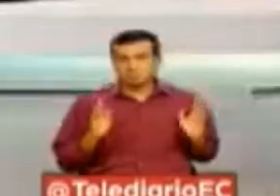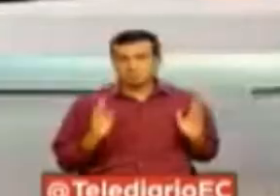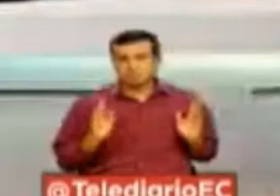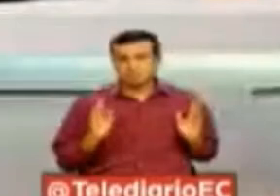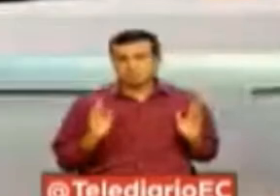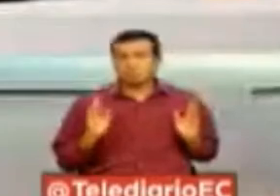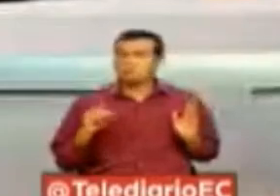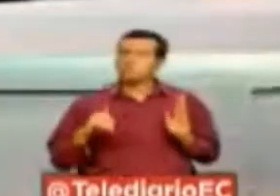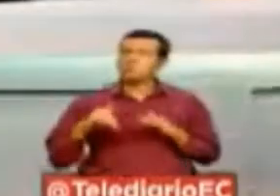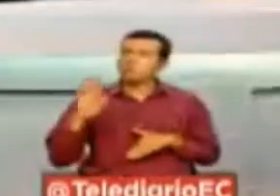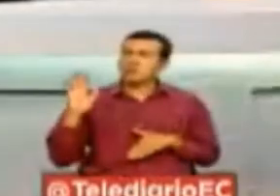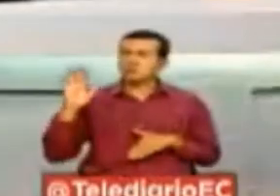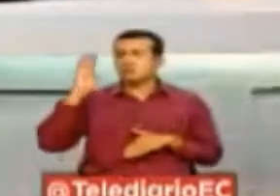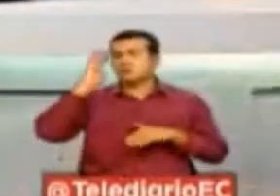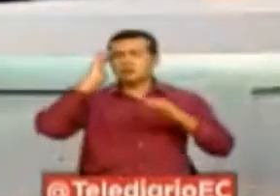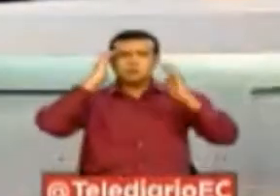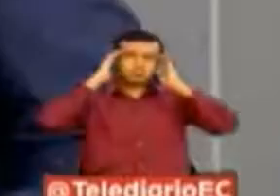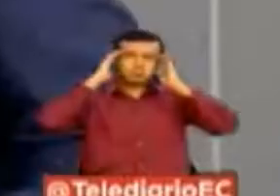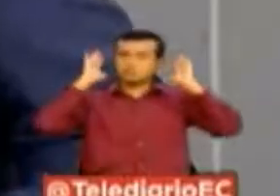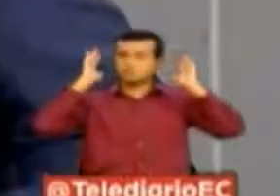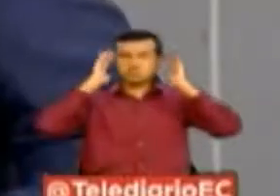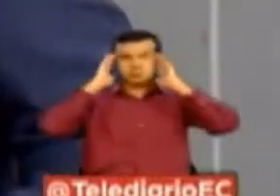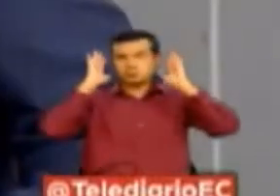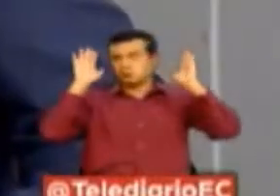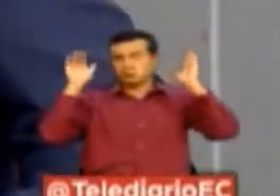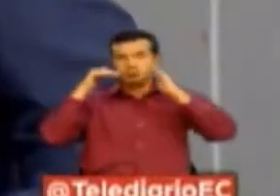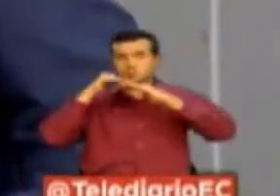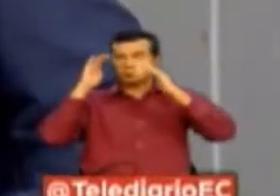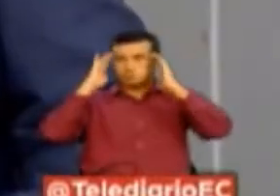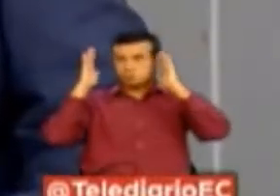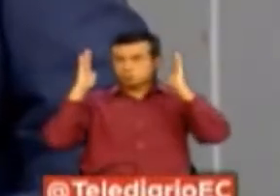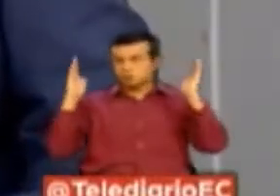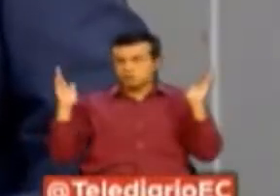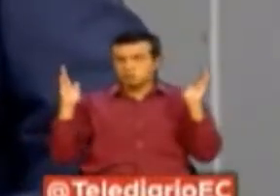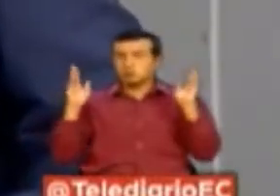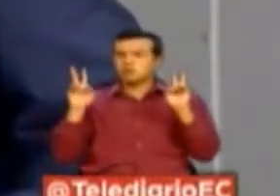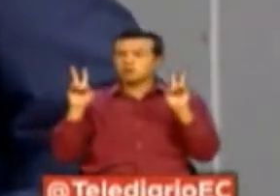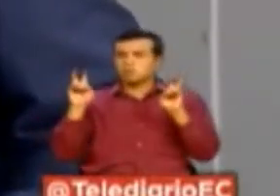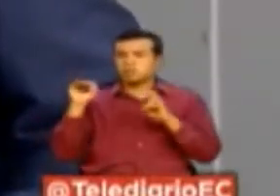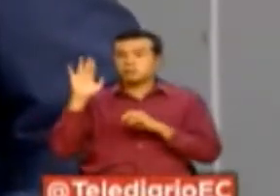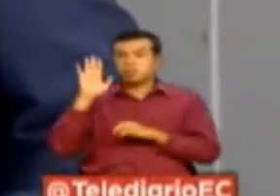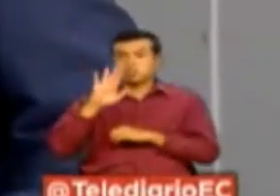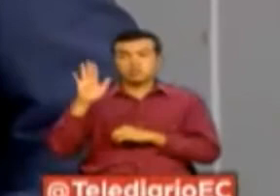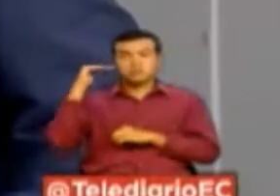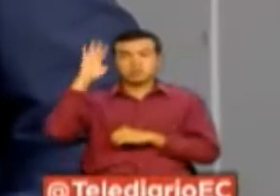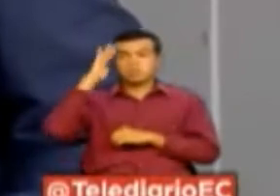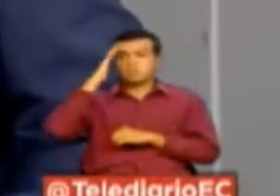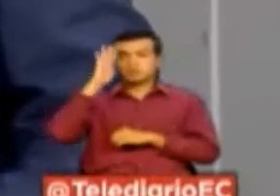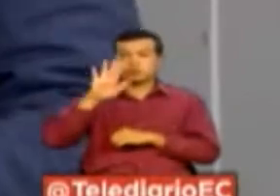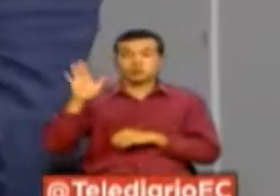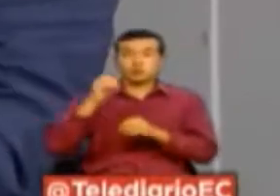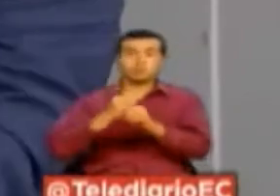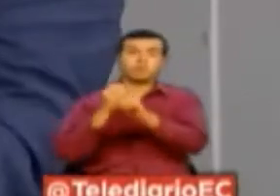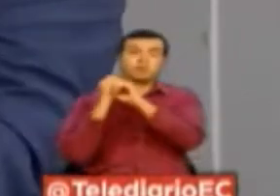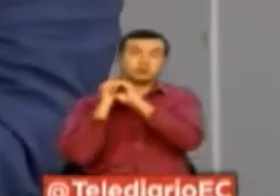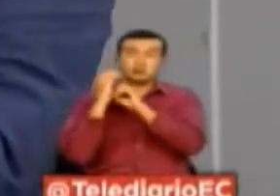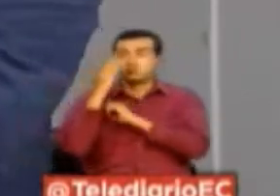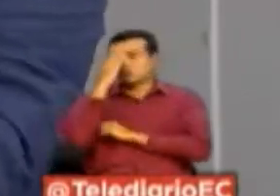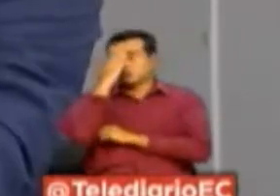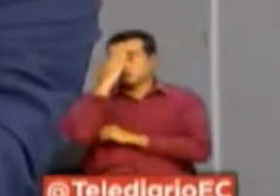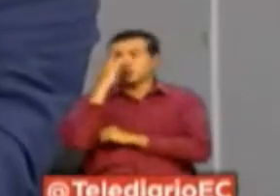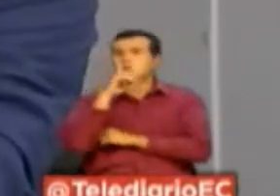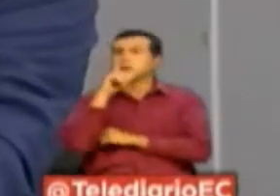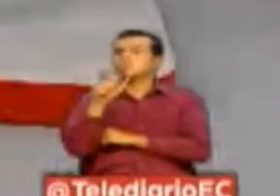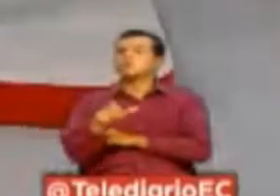allá de esto más allá de la preocupación porque preocupación tenemos todo claro pero en su caso tiene más que preocupa tiene la obligación de saber